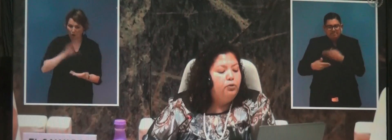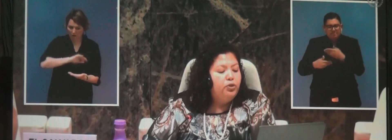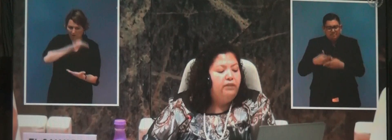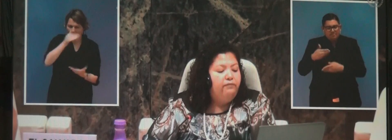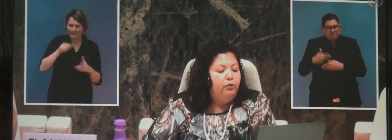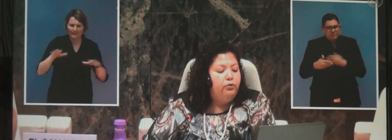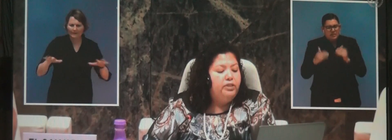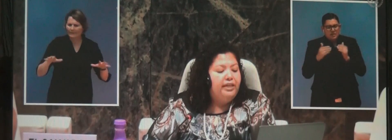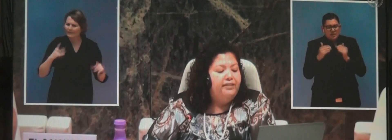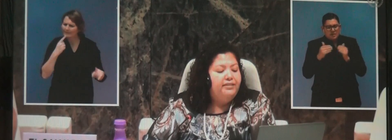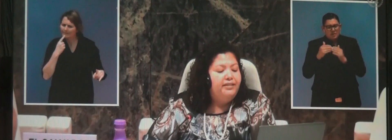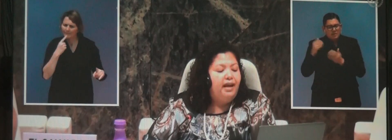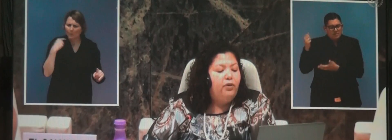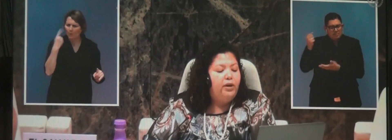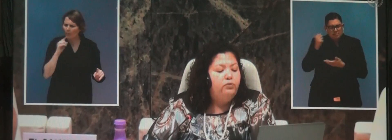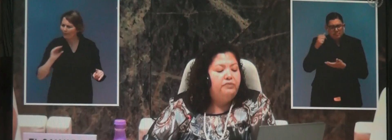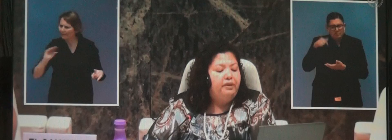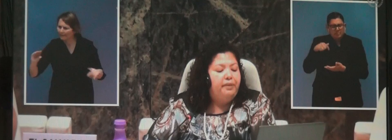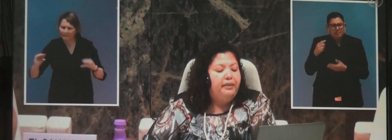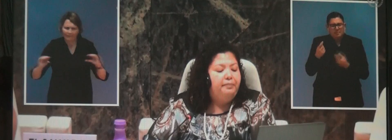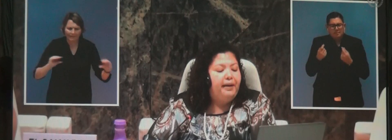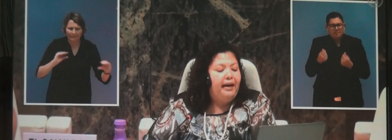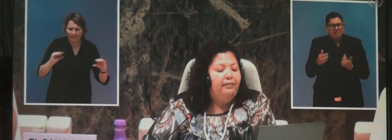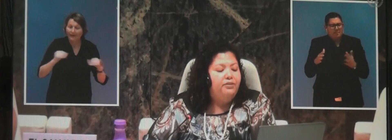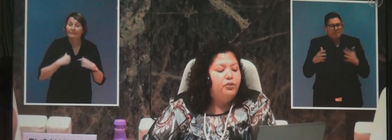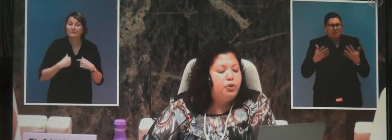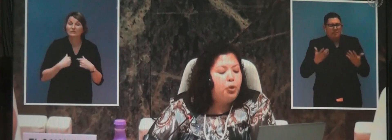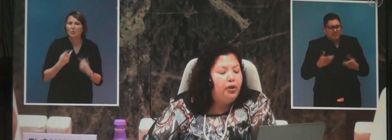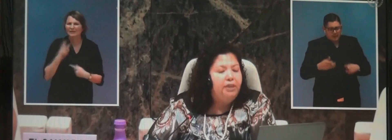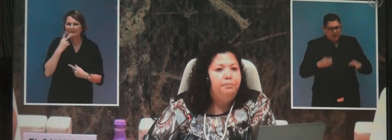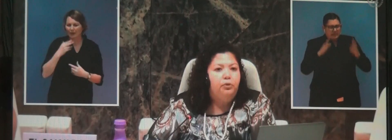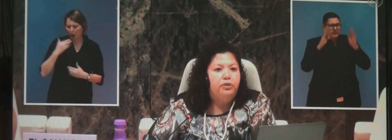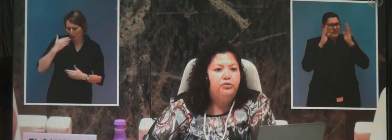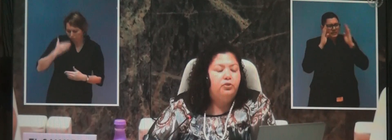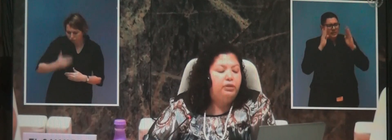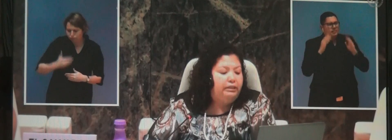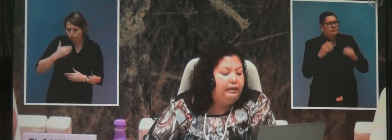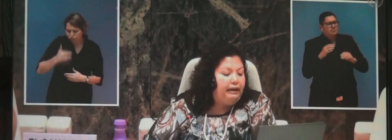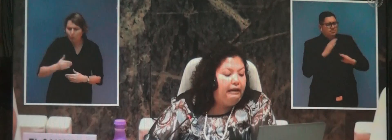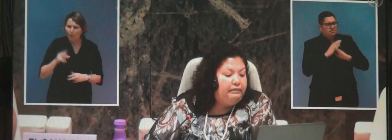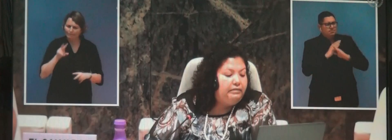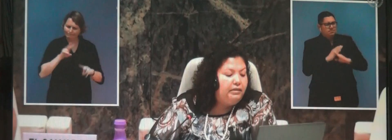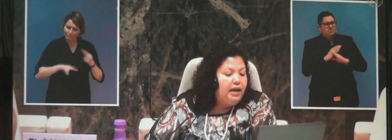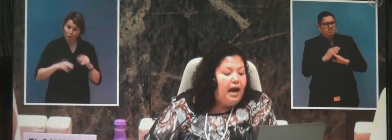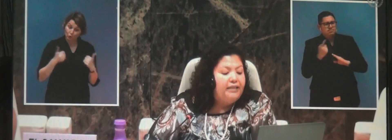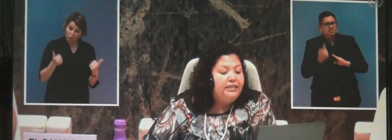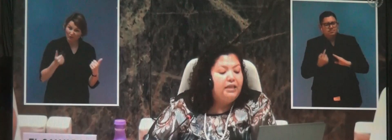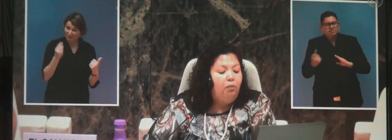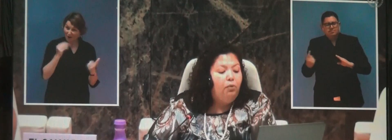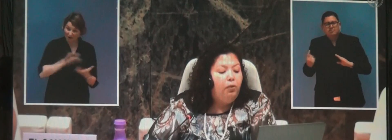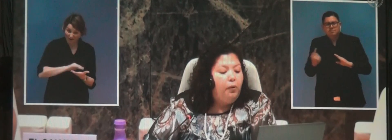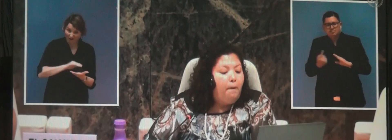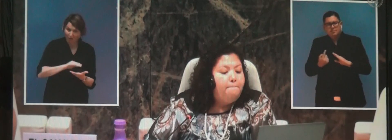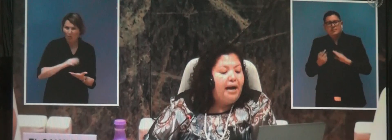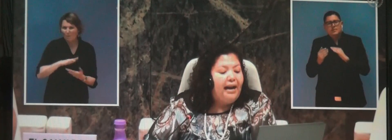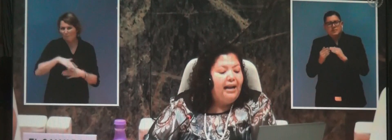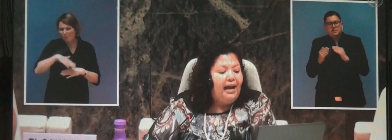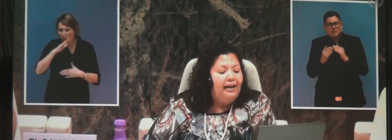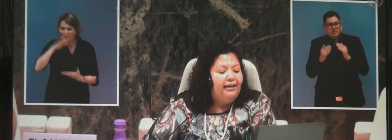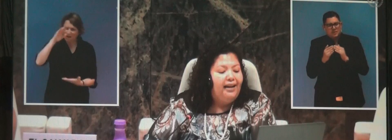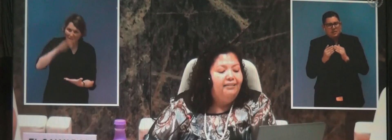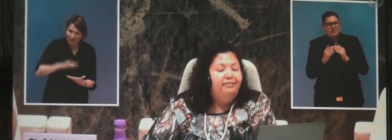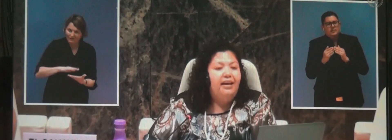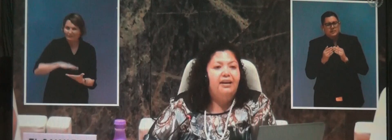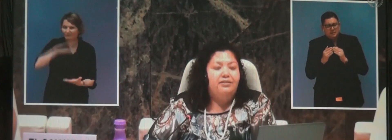Los recursos del fondo serán destinados exclusivamente para la atención y protección integrales, así como para